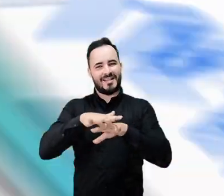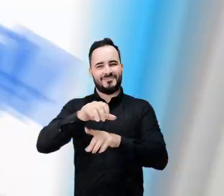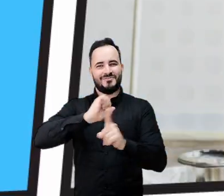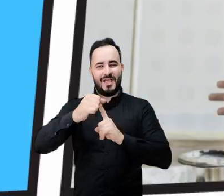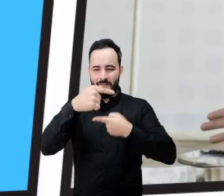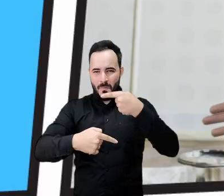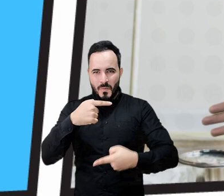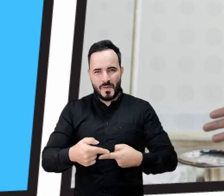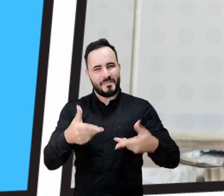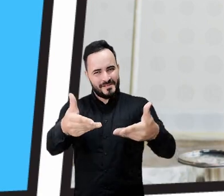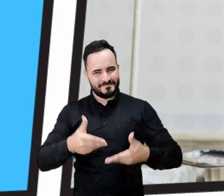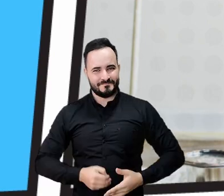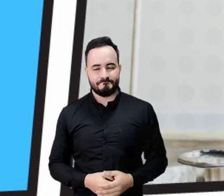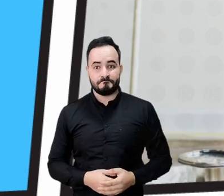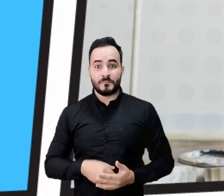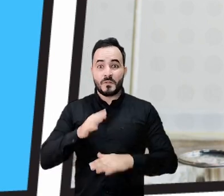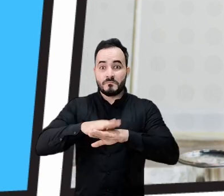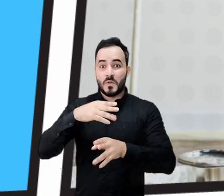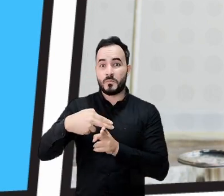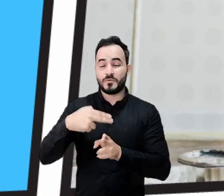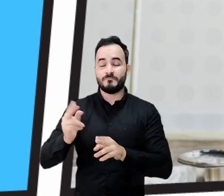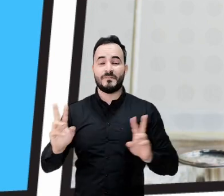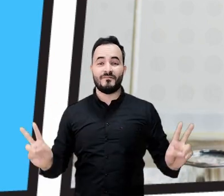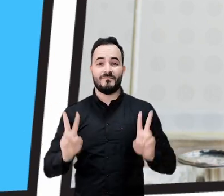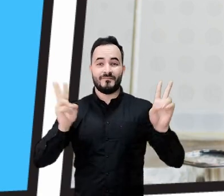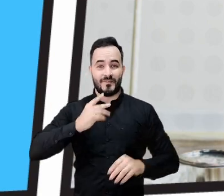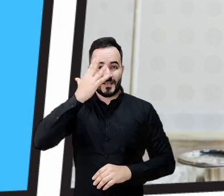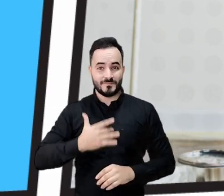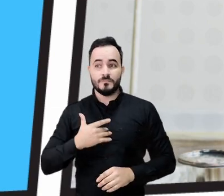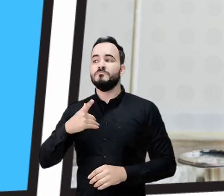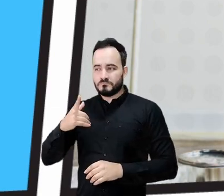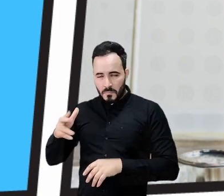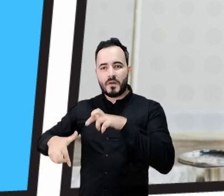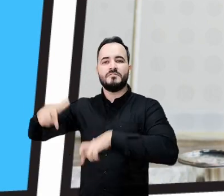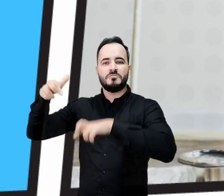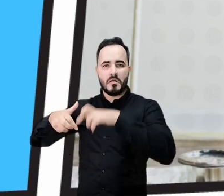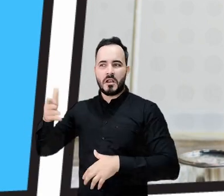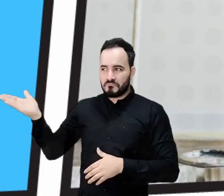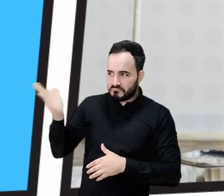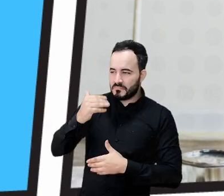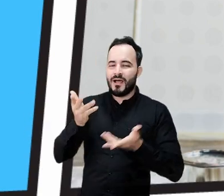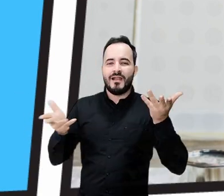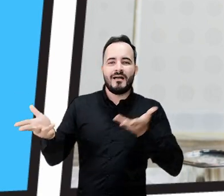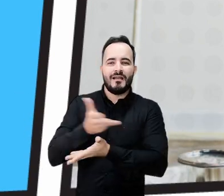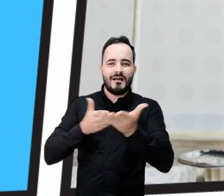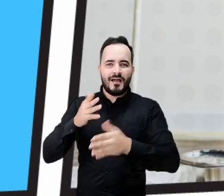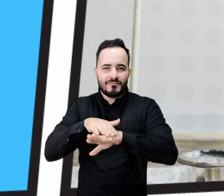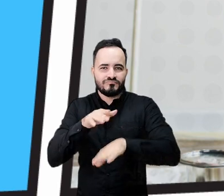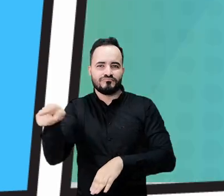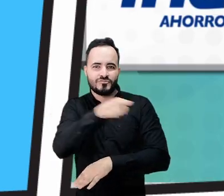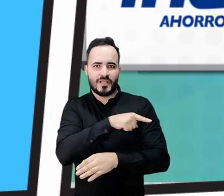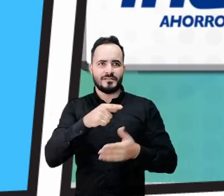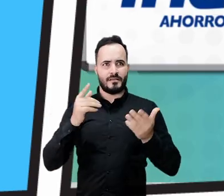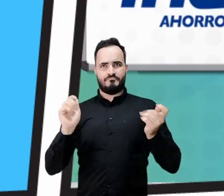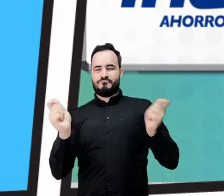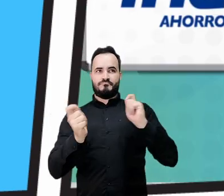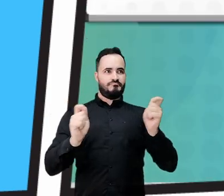sociales. Muy pronto tendremos un Facebook Live donde varios expertos te entregarán consejos para remodelar tu casa a muy bajo